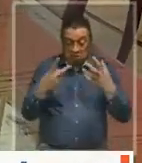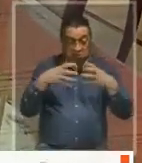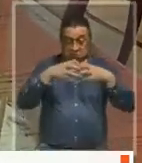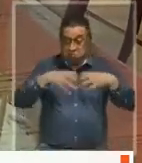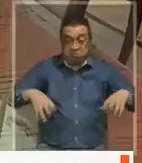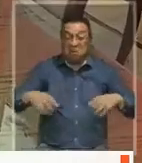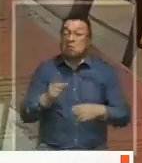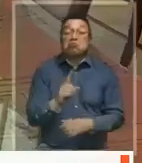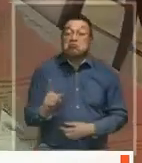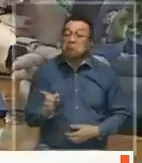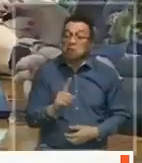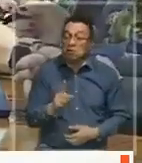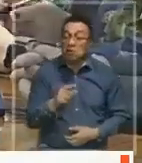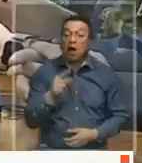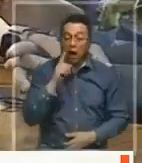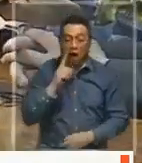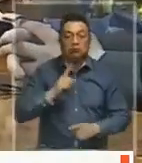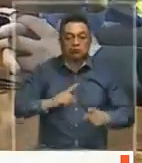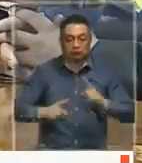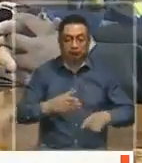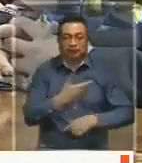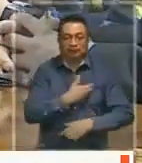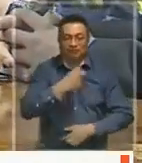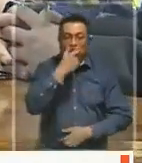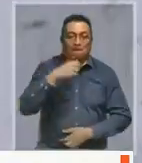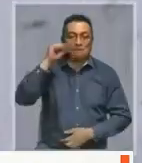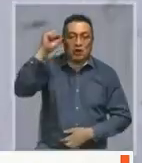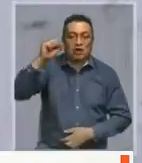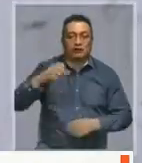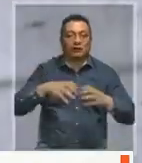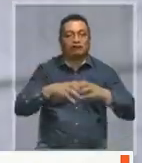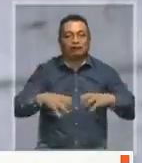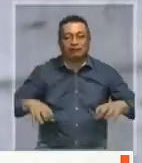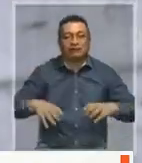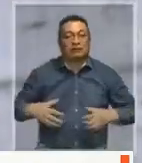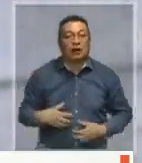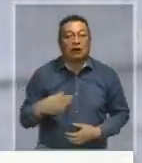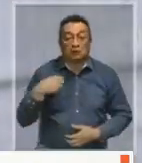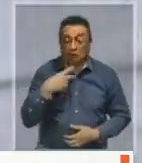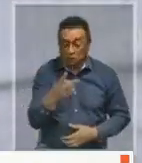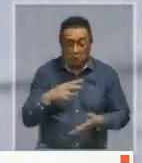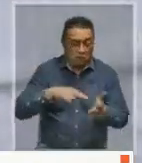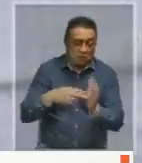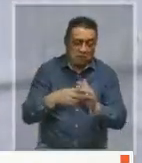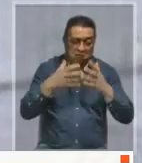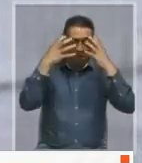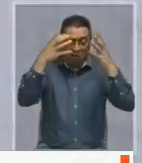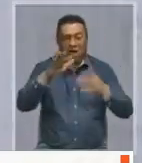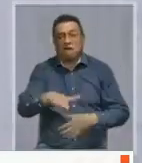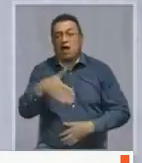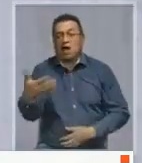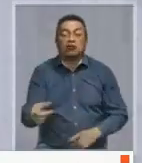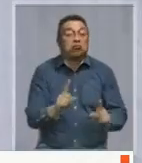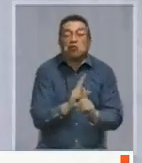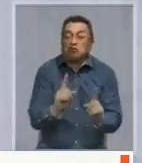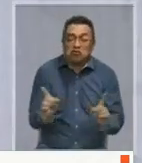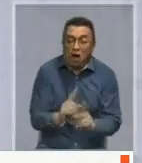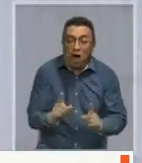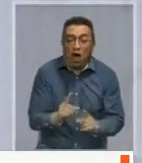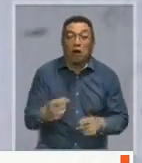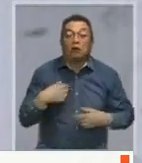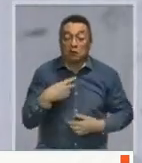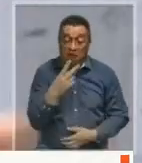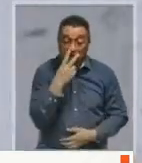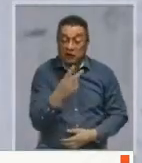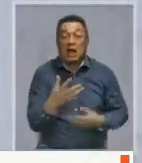almas detrás de la administración del presidente Gabriel Boric. No lo veo como crisis, no lo veo como fracaso, no lo veo así, sino que veo